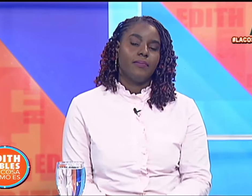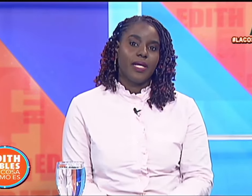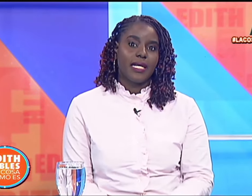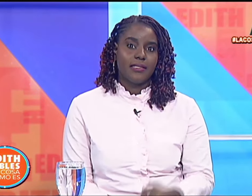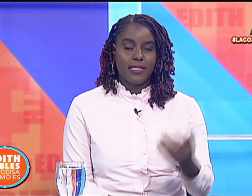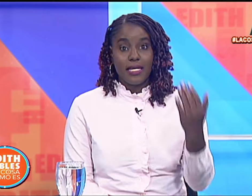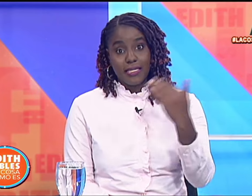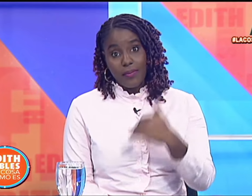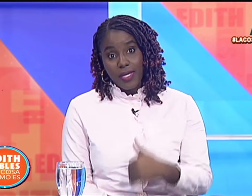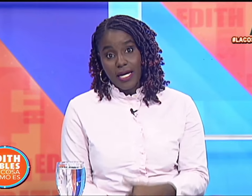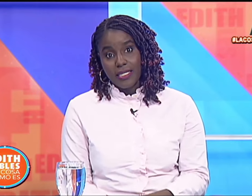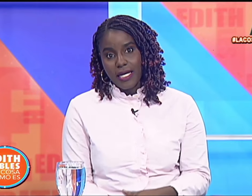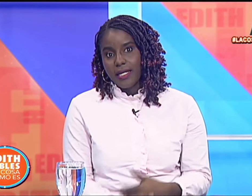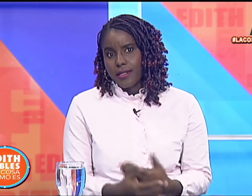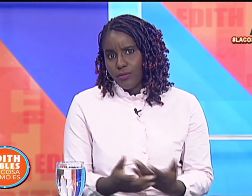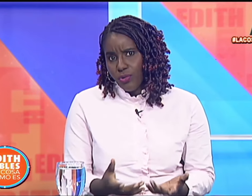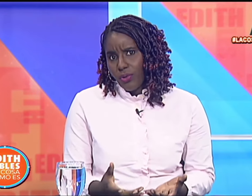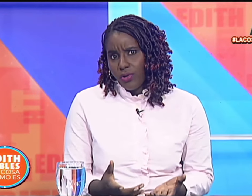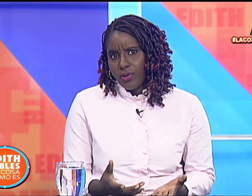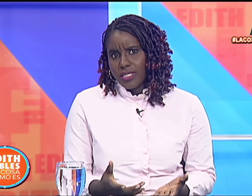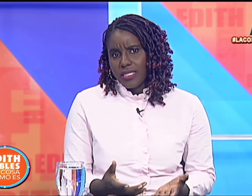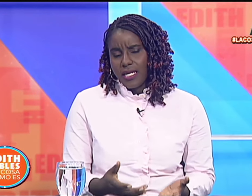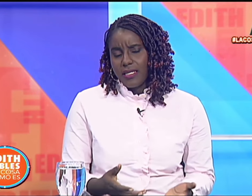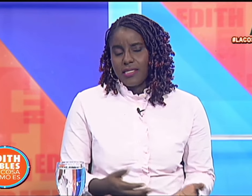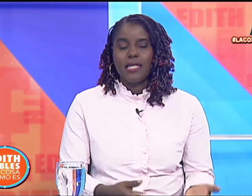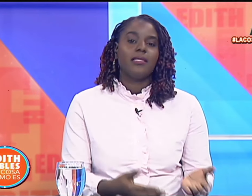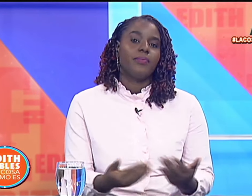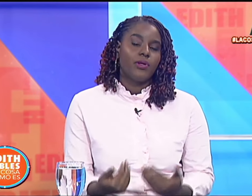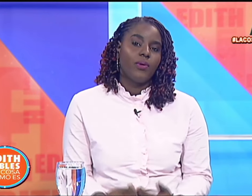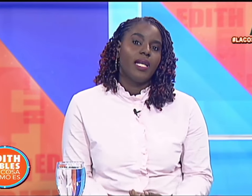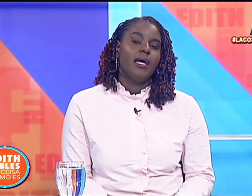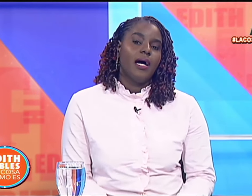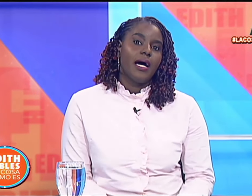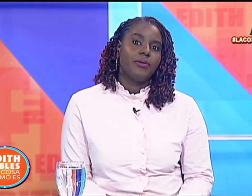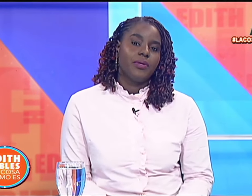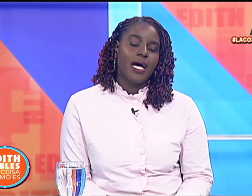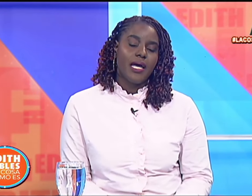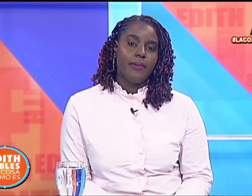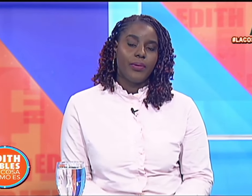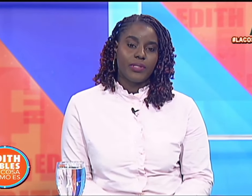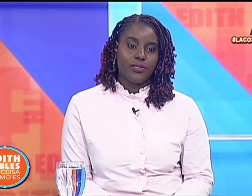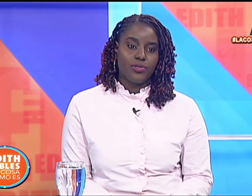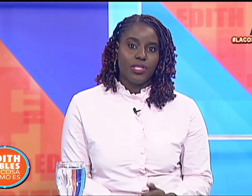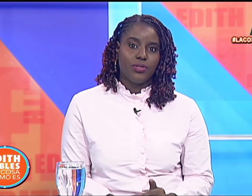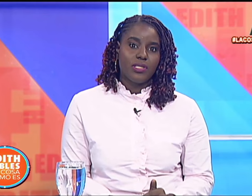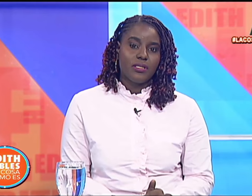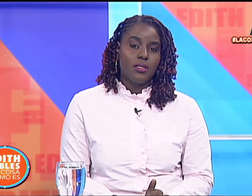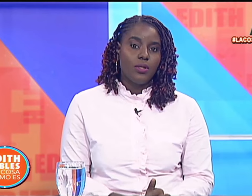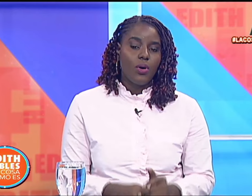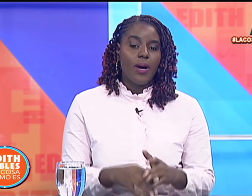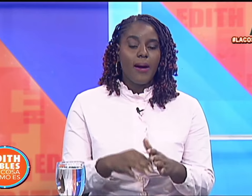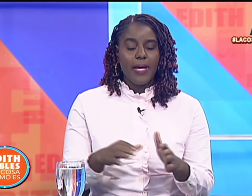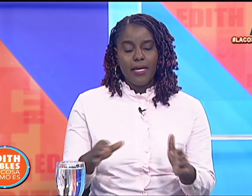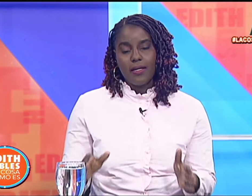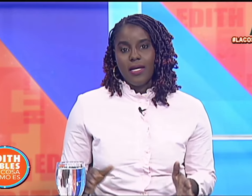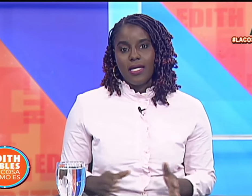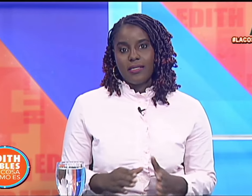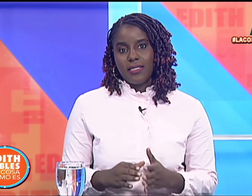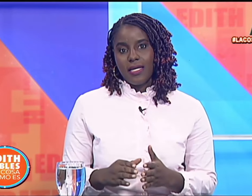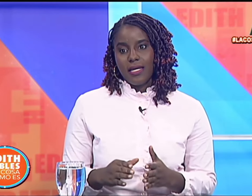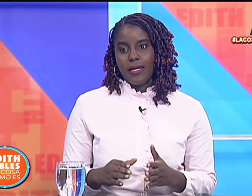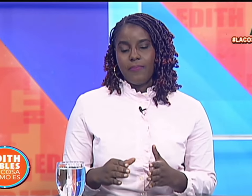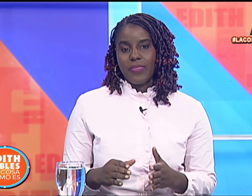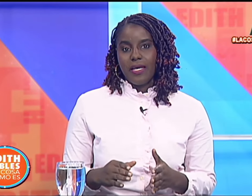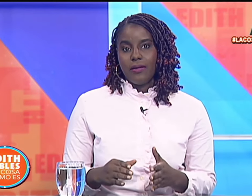llevar mercancía y también a traer, que es muy poco lo que se trae desde Haití, pero igual hay una importación. Entonces no va a haber